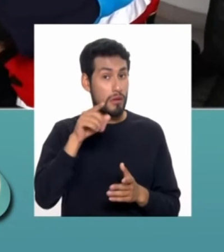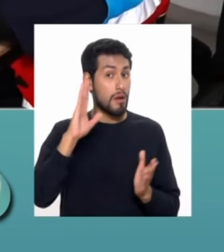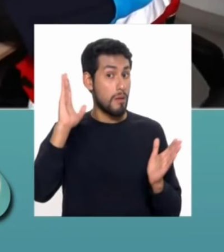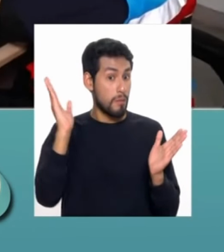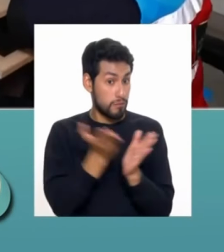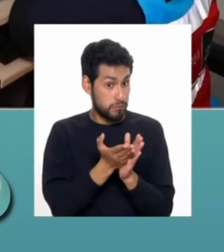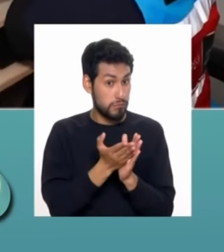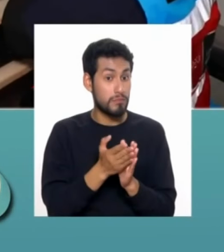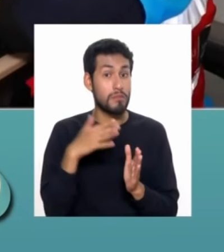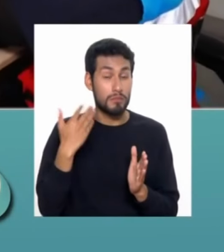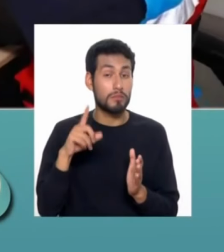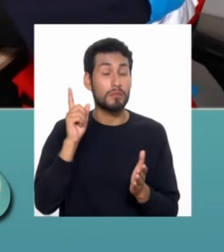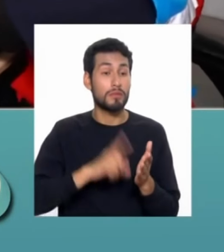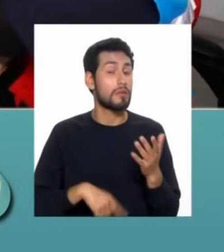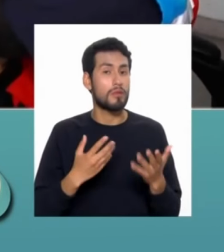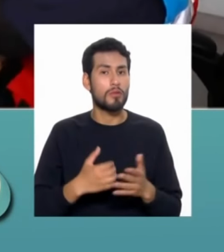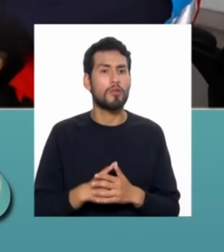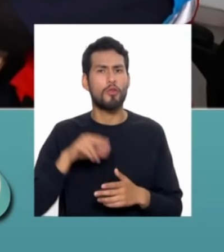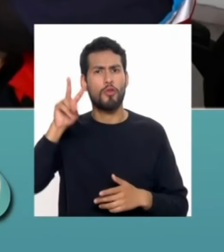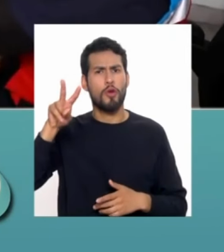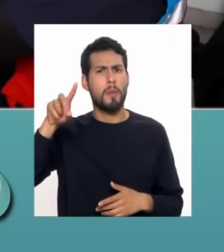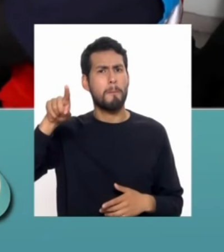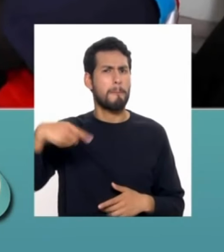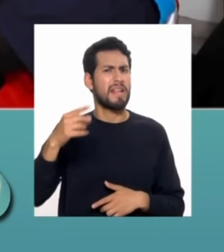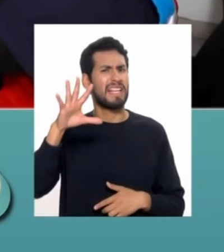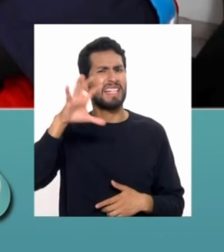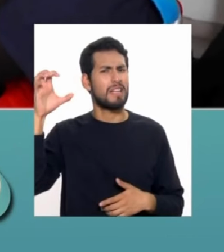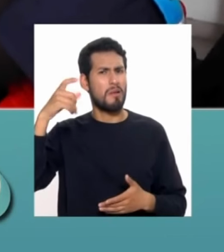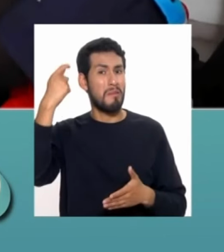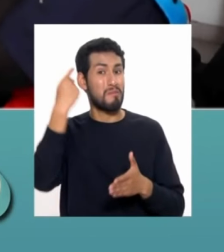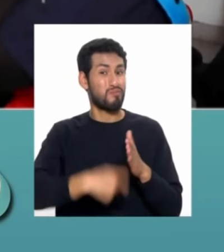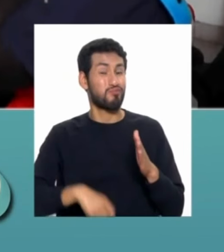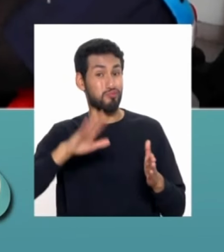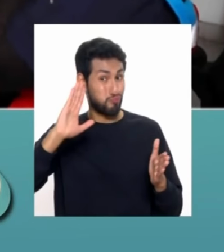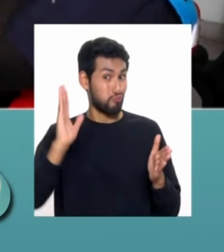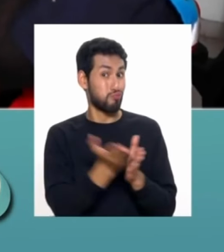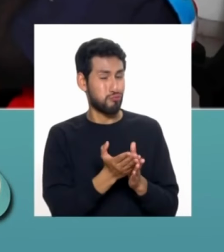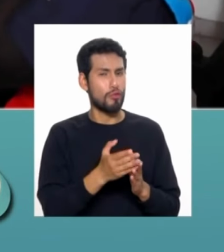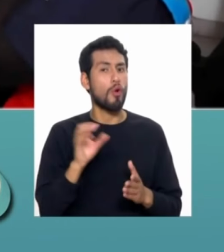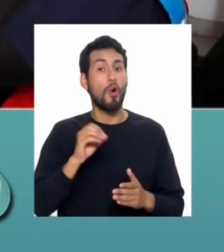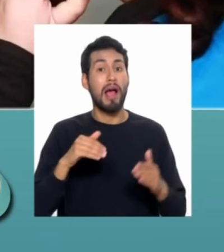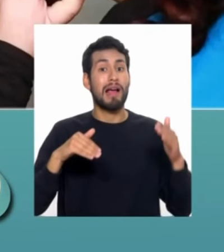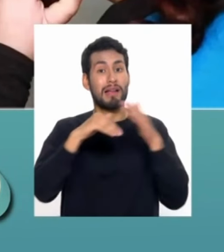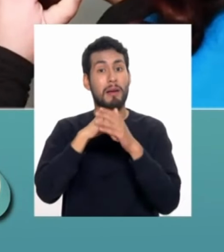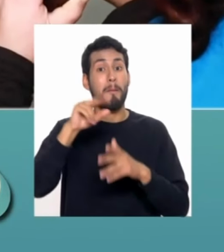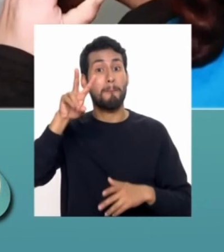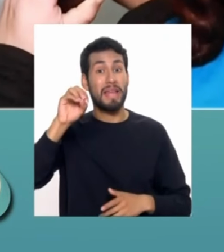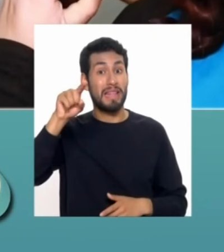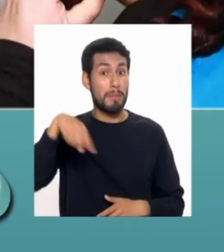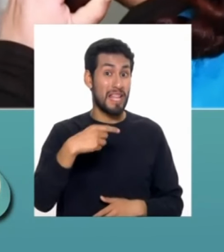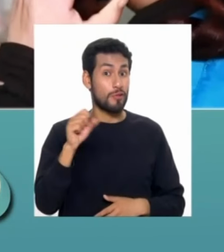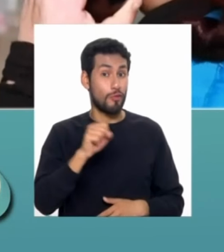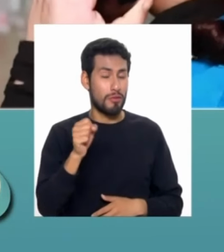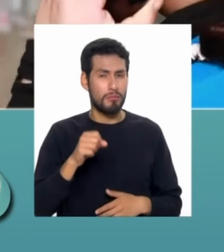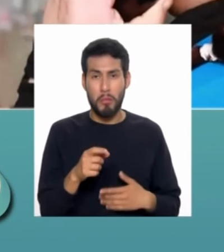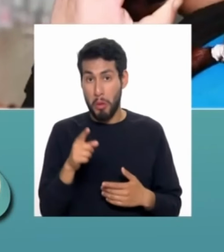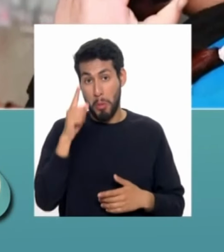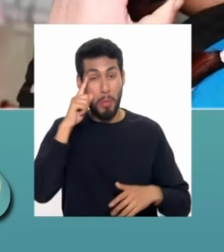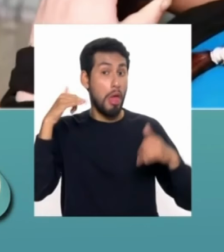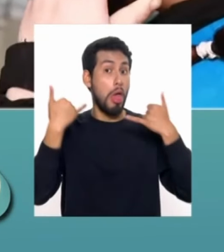puede aplicar sanciones desde 2.500 soles aproximadamente, hasta cerca de 20.000 soles. Entonces, no es